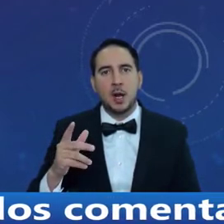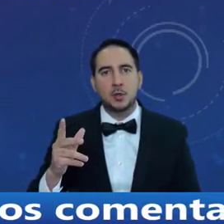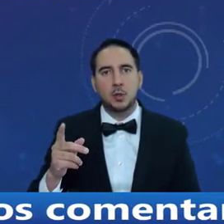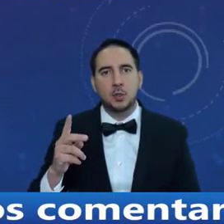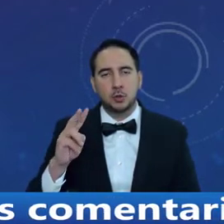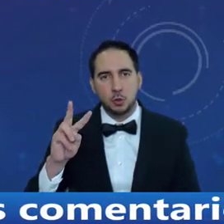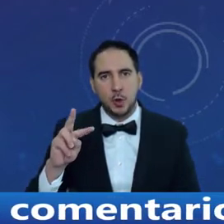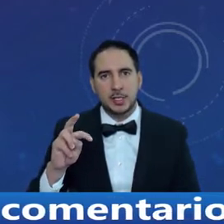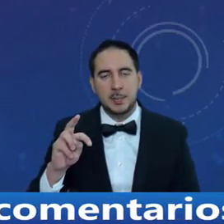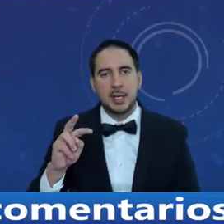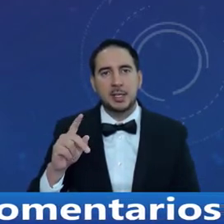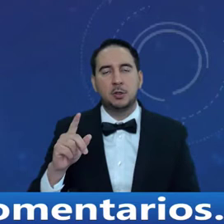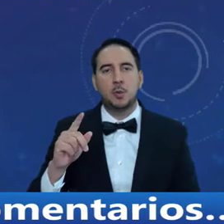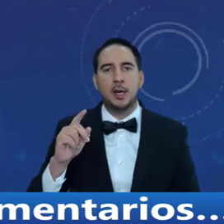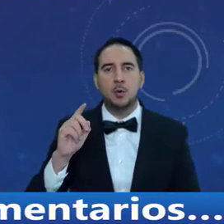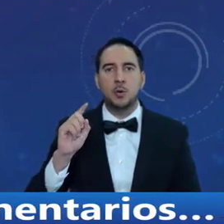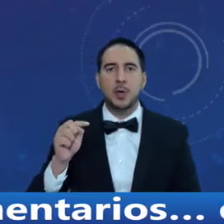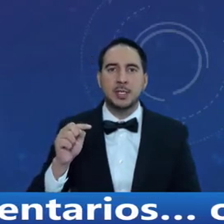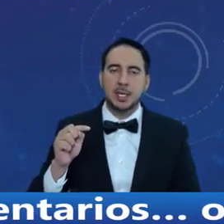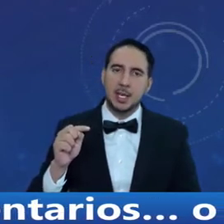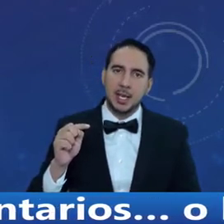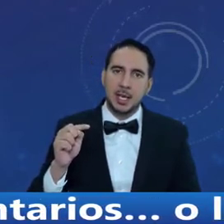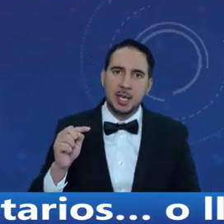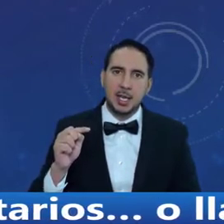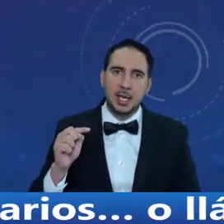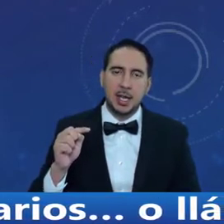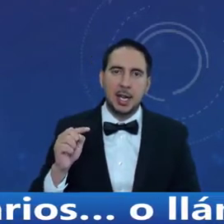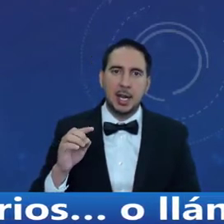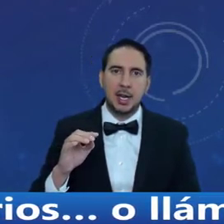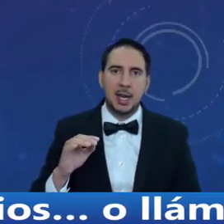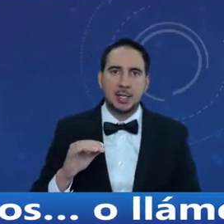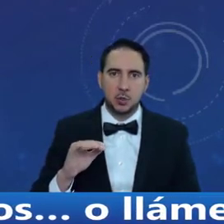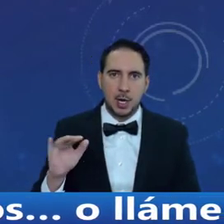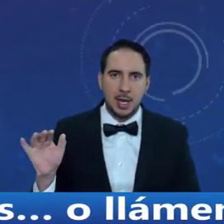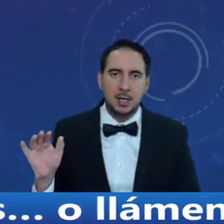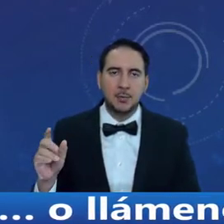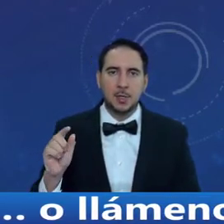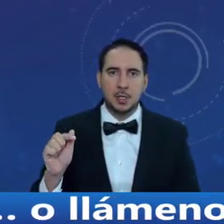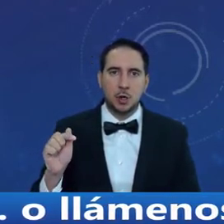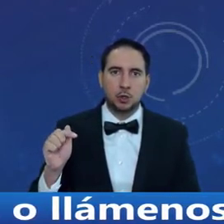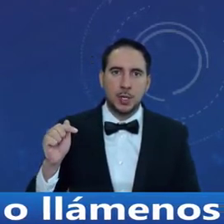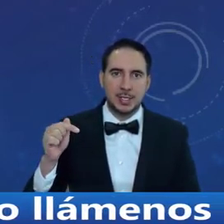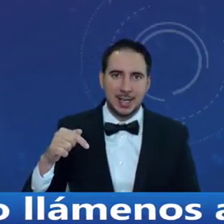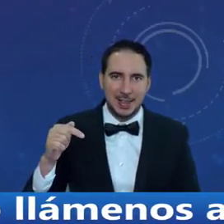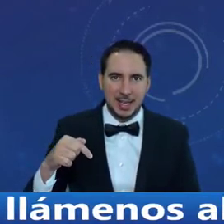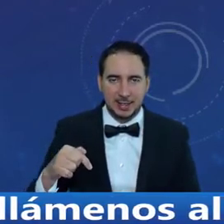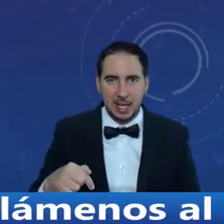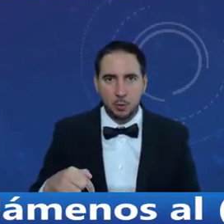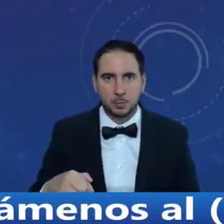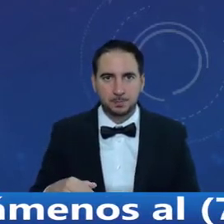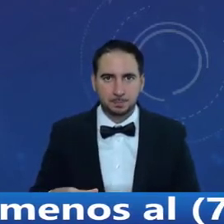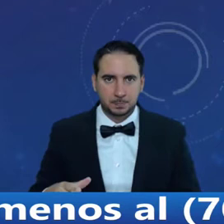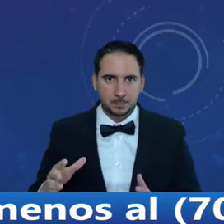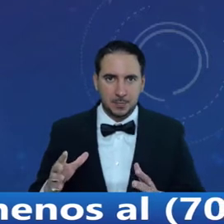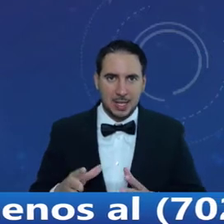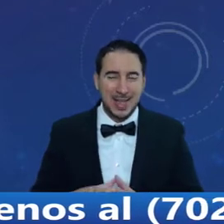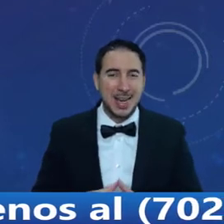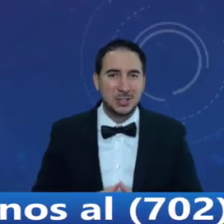cuáles son los dos exámenes que tienes que tomar. Uno es el nacional y otro es el del estado.